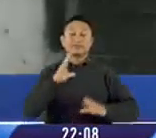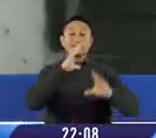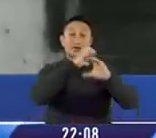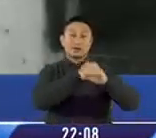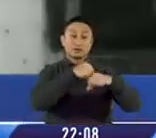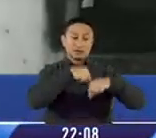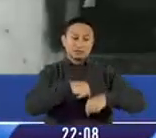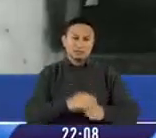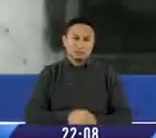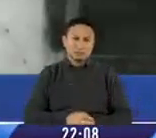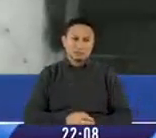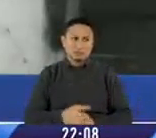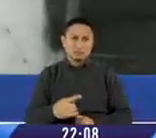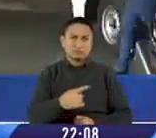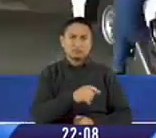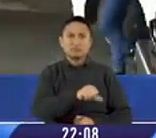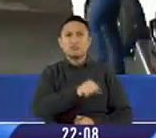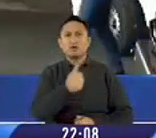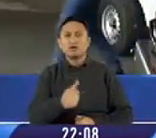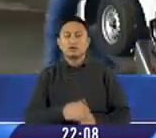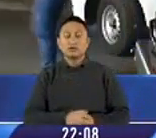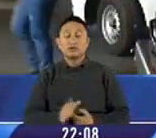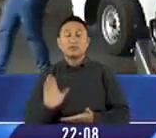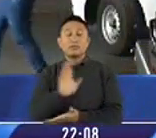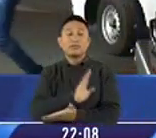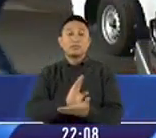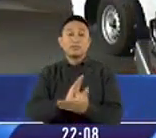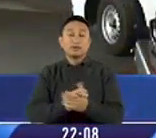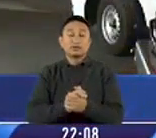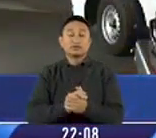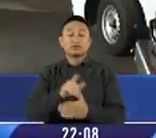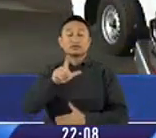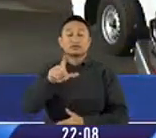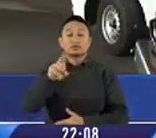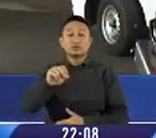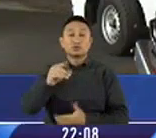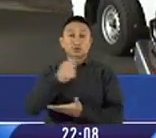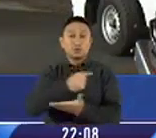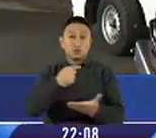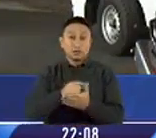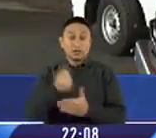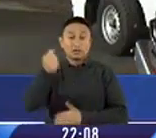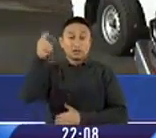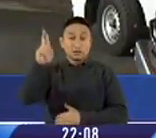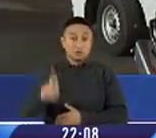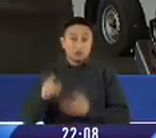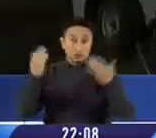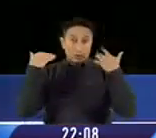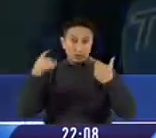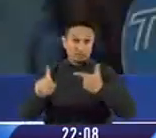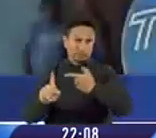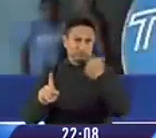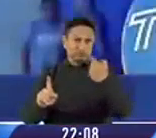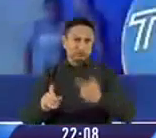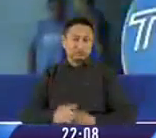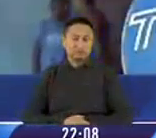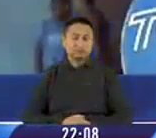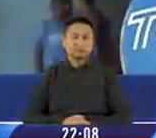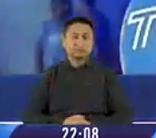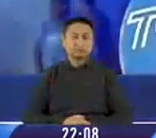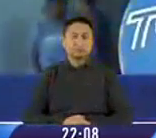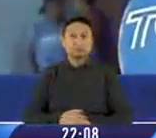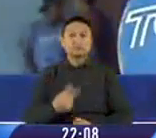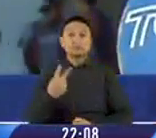se registró una muerte violenta en la cooperativa Luz del Guayas, en el sur del puerto principal. Dos